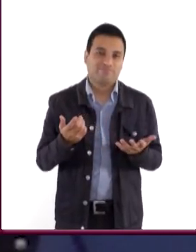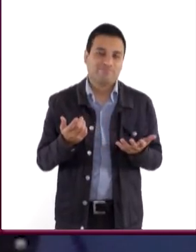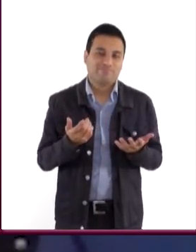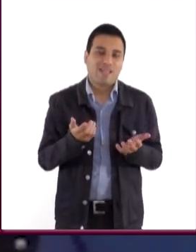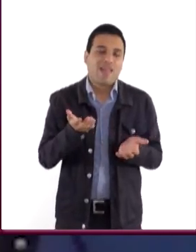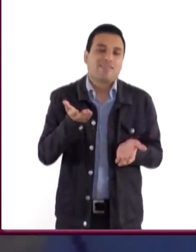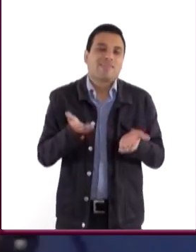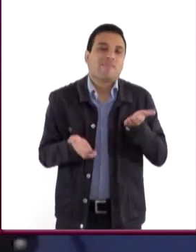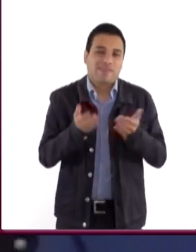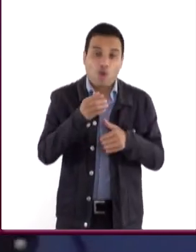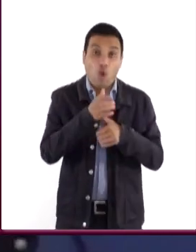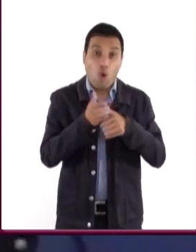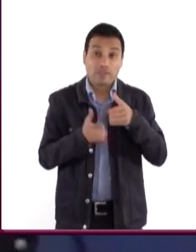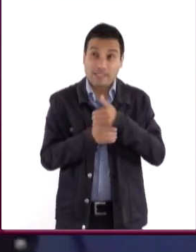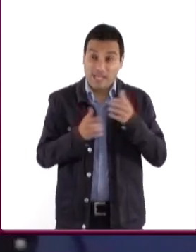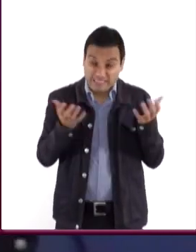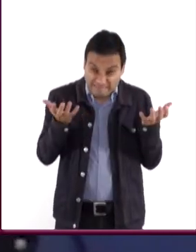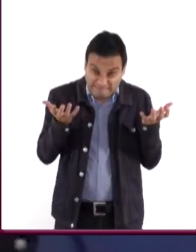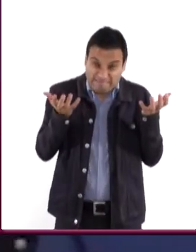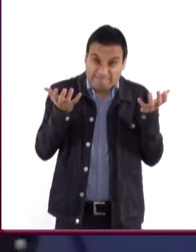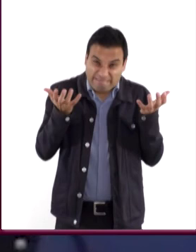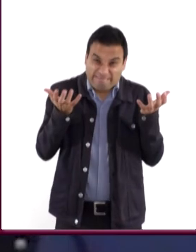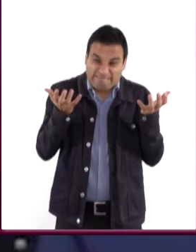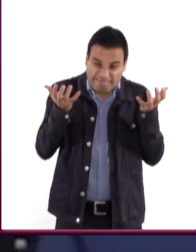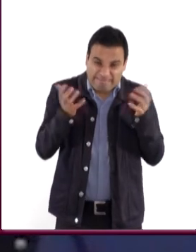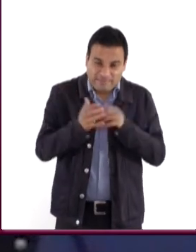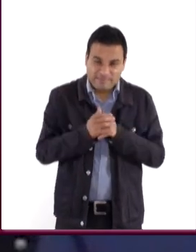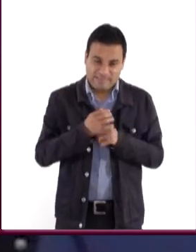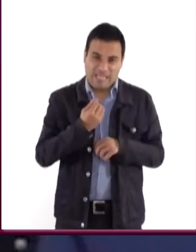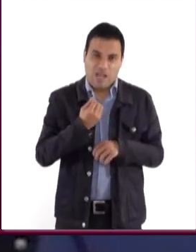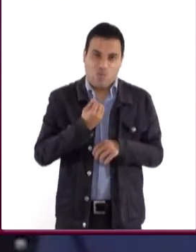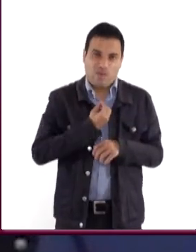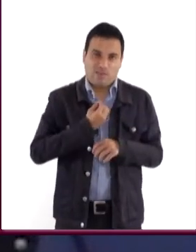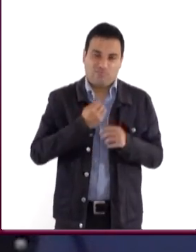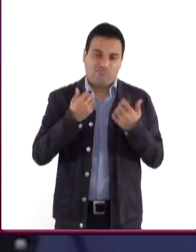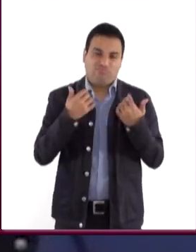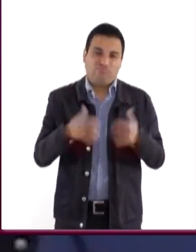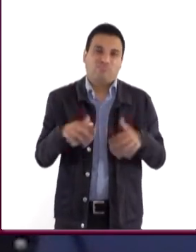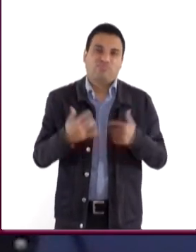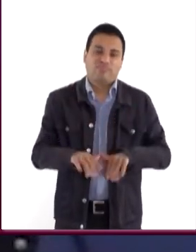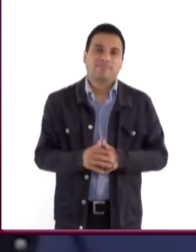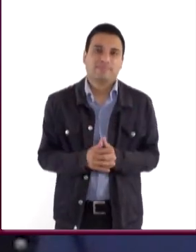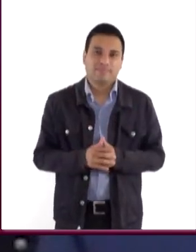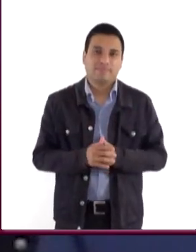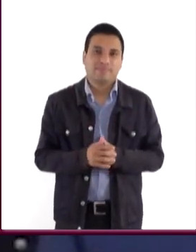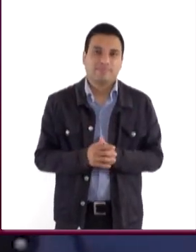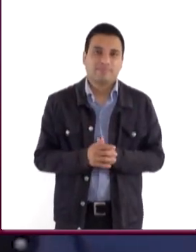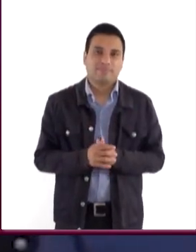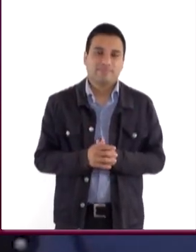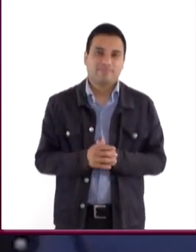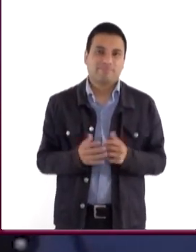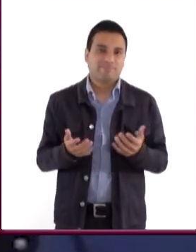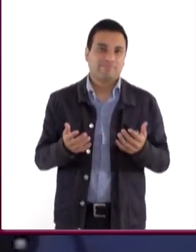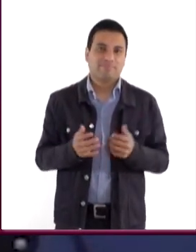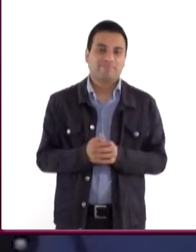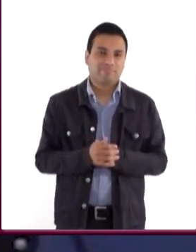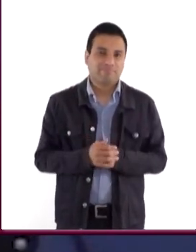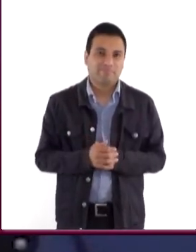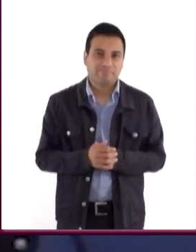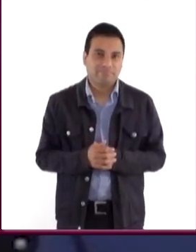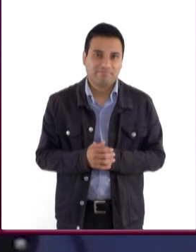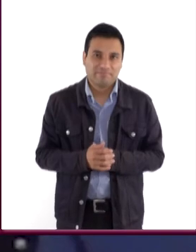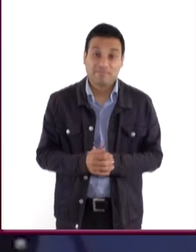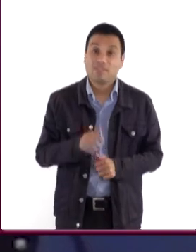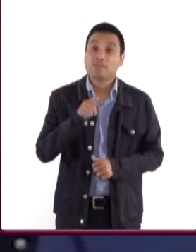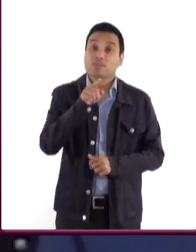de cargar algo, bueno, aparte de mi propio peso, pues se va a mi cuerpo y me puedo lastimar. Entonces no